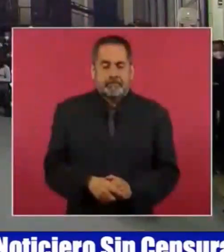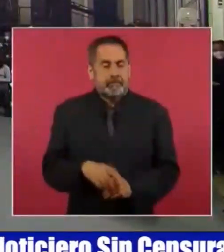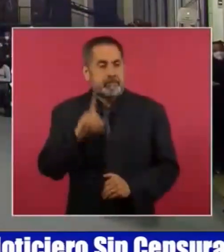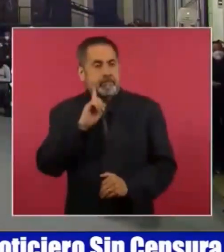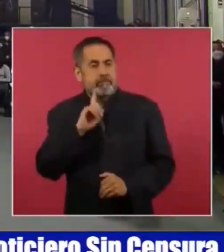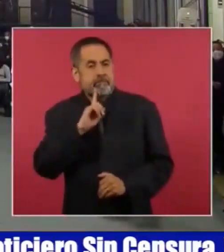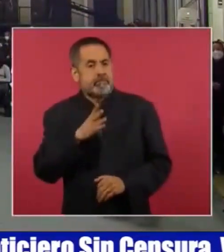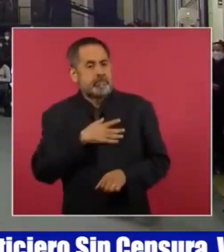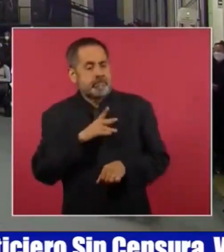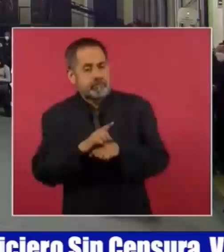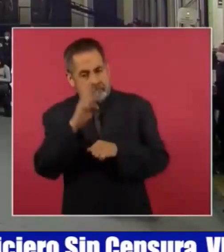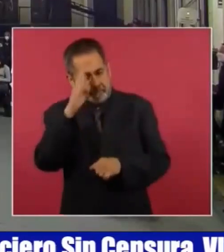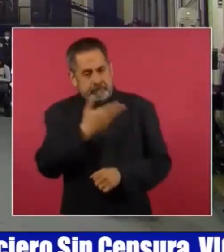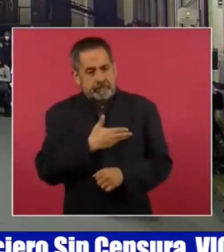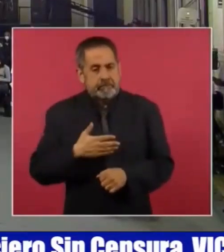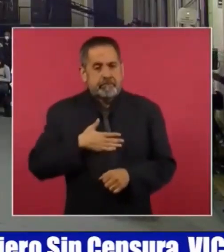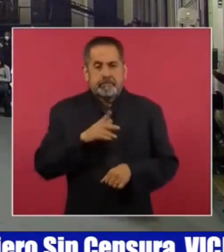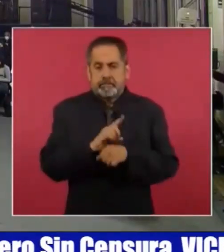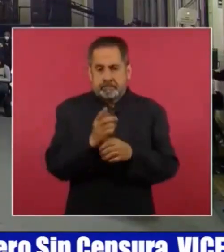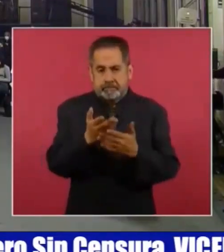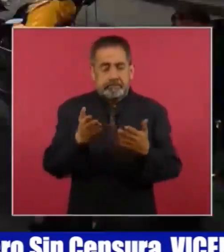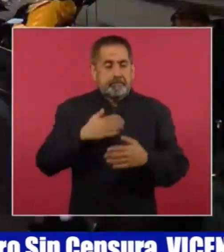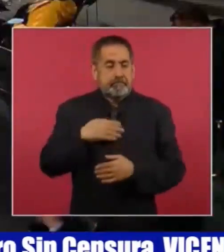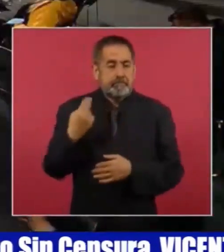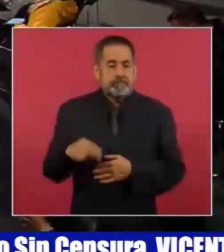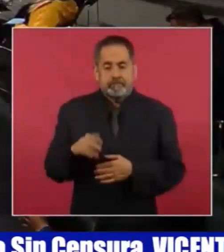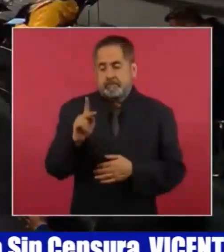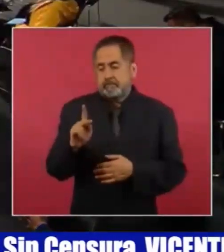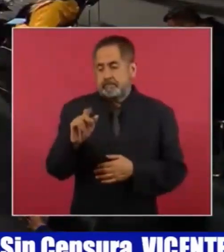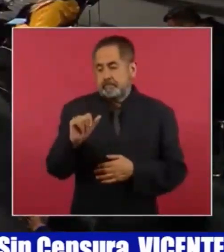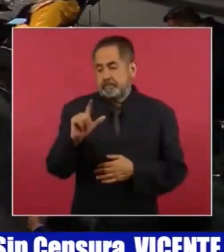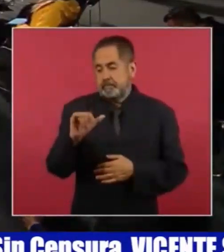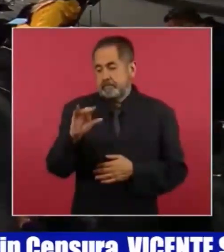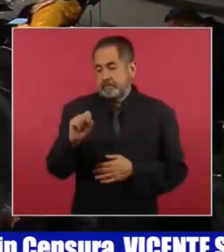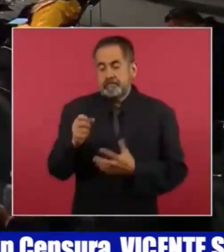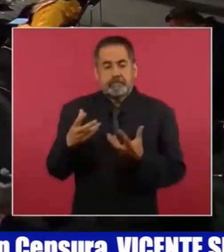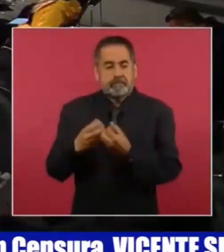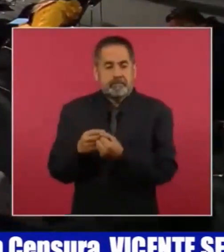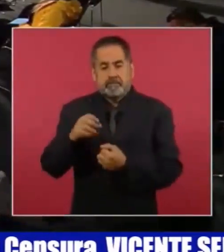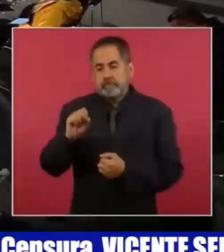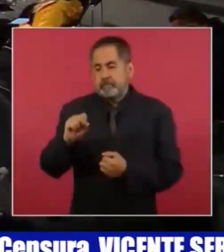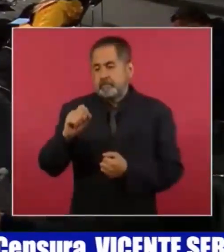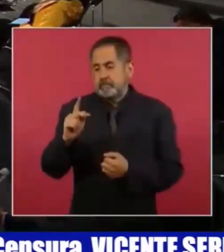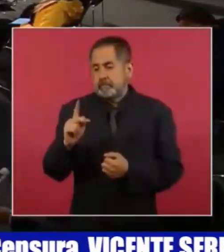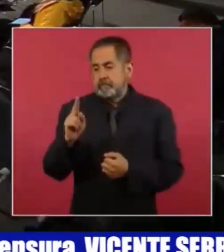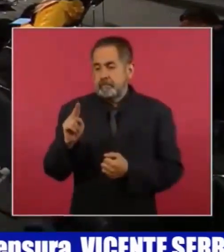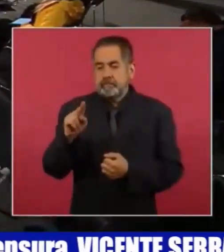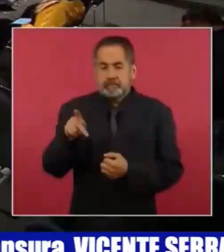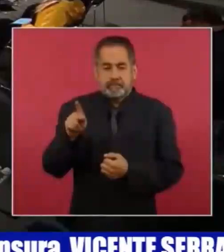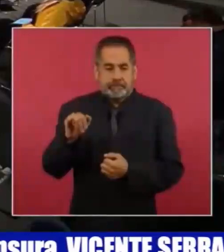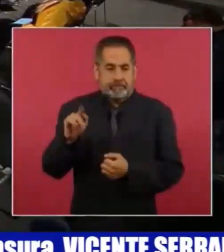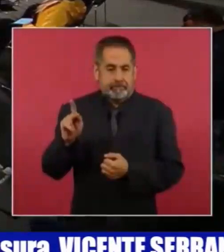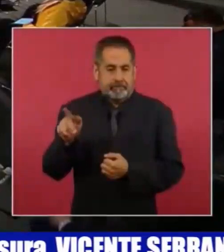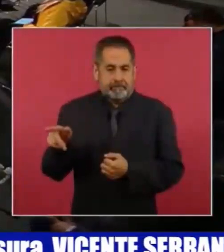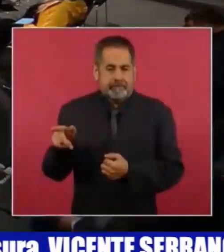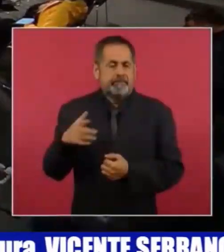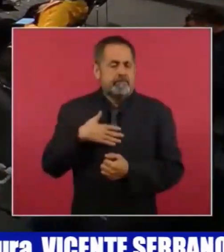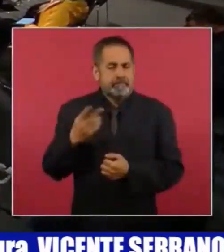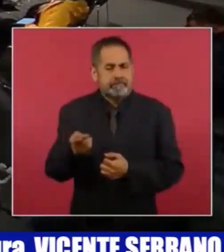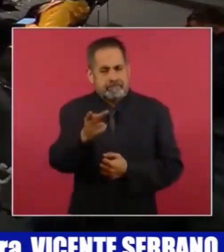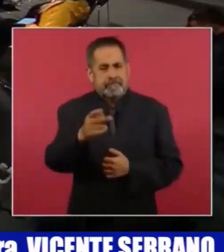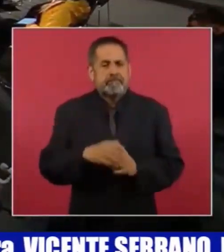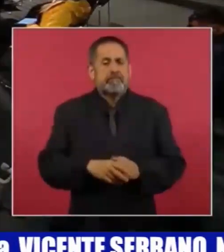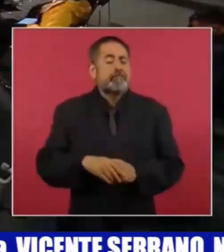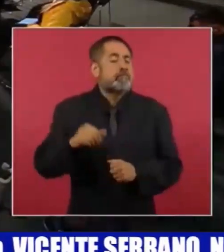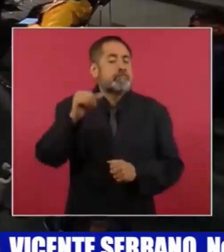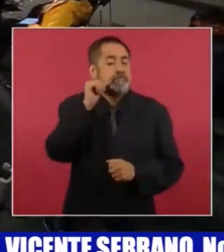Gracias, señor presidente. Buenos días, gabinete. Stephanie Palacios, de la Agencia Internacional Sputnik. Quisiera preguntarle sobre, ayer